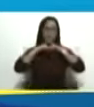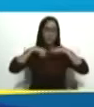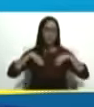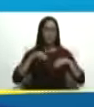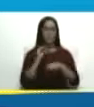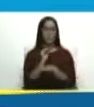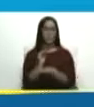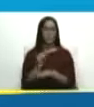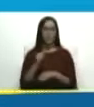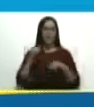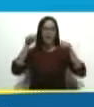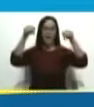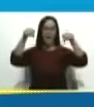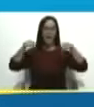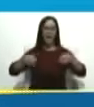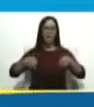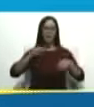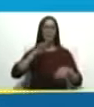aquí estoy.